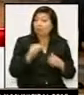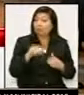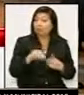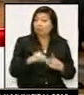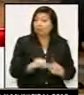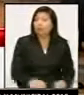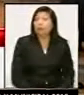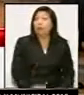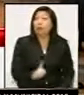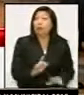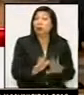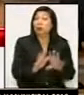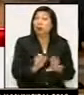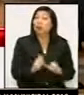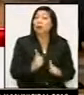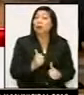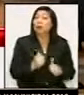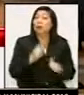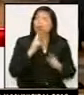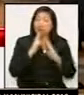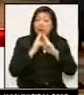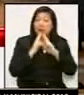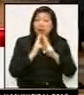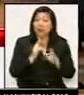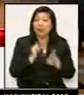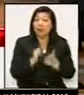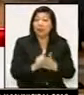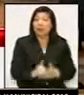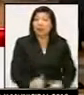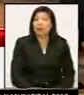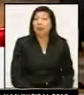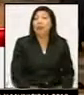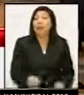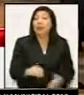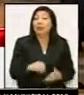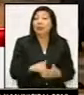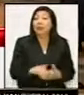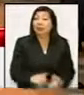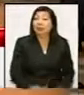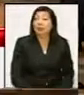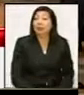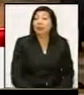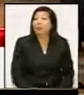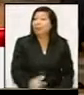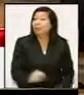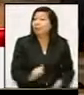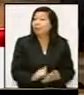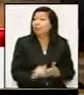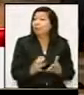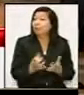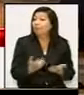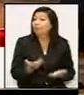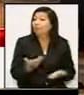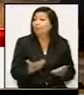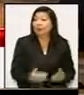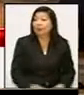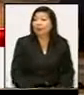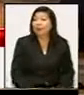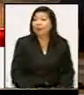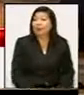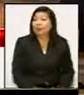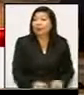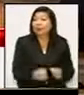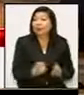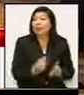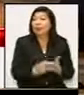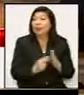¿Han hecho ustedes una evaluación? ¿Cuáles son las recomendaciones, en todo caso, que específicamente se habrían hecho? No queriendo referirme específicamente